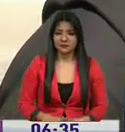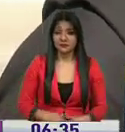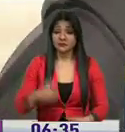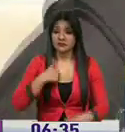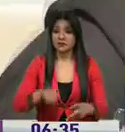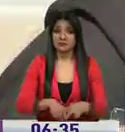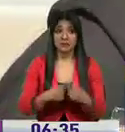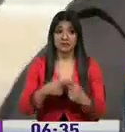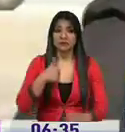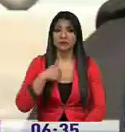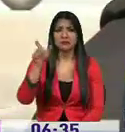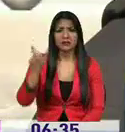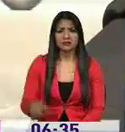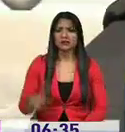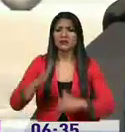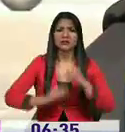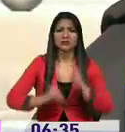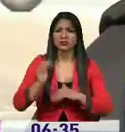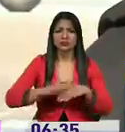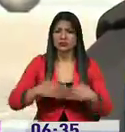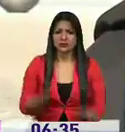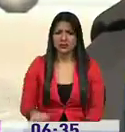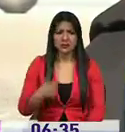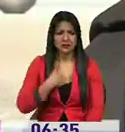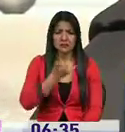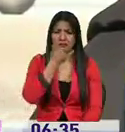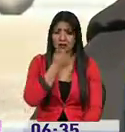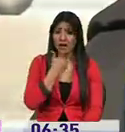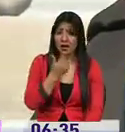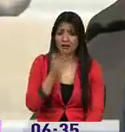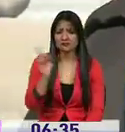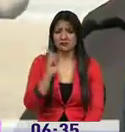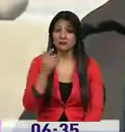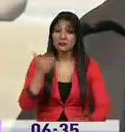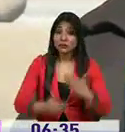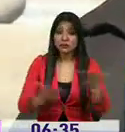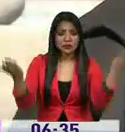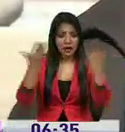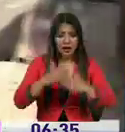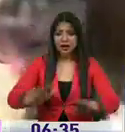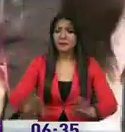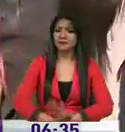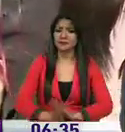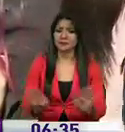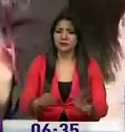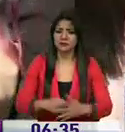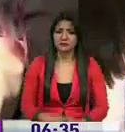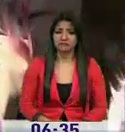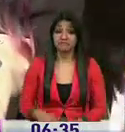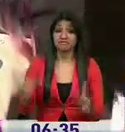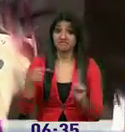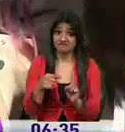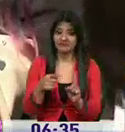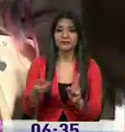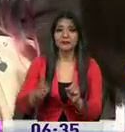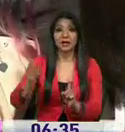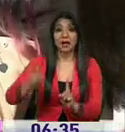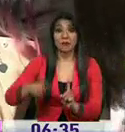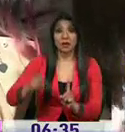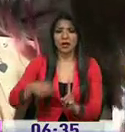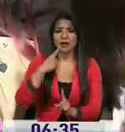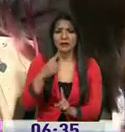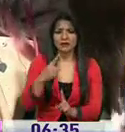principio, yo soy una persona inocente, no he hecho nada y quiero que este proceso se acabe. Vini y su defensa sostienen que existen